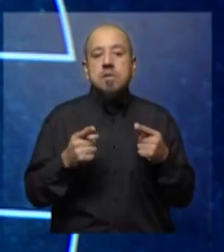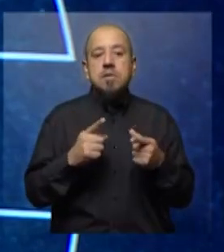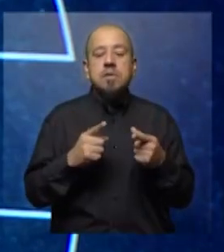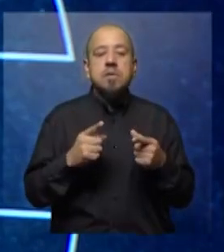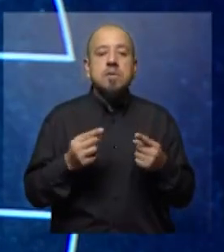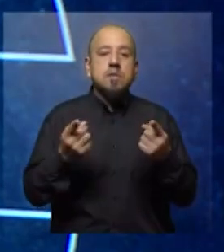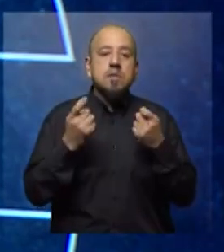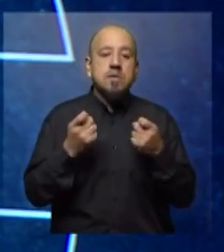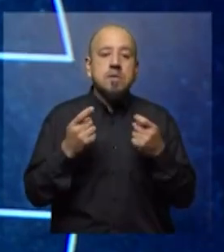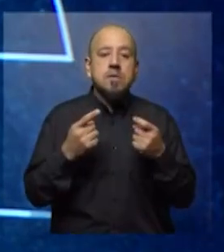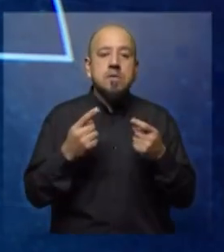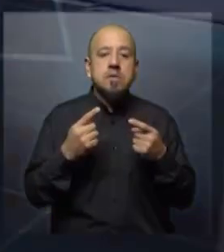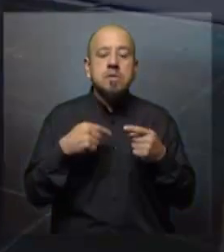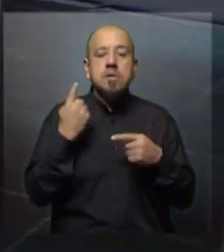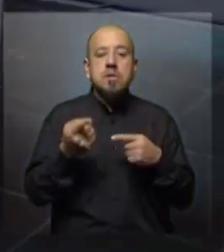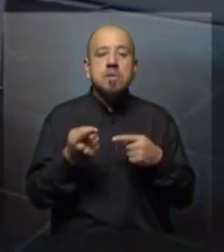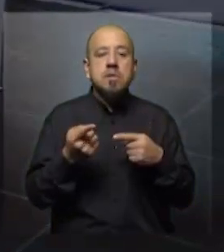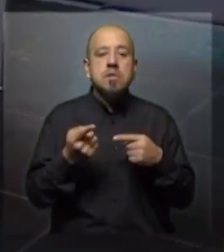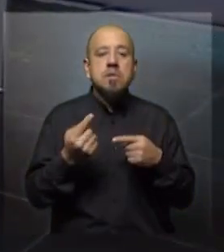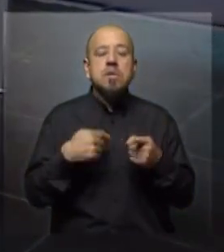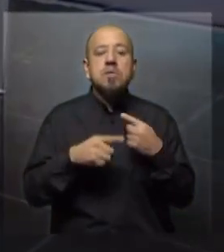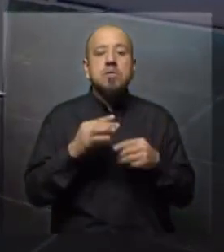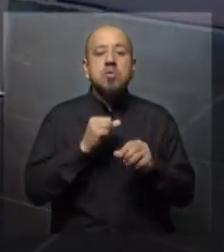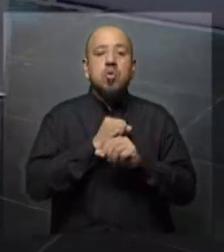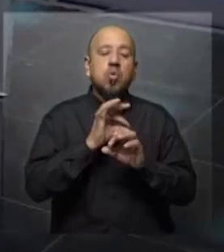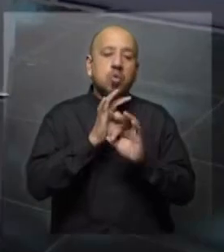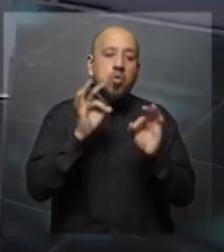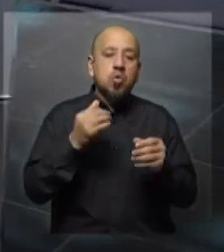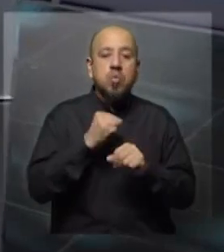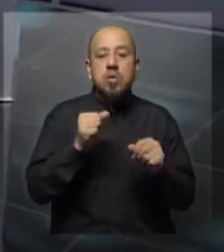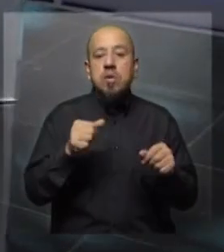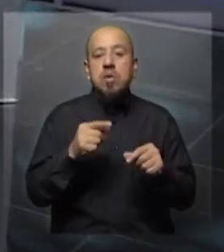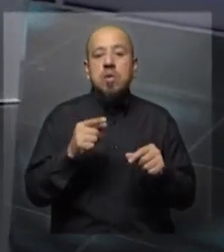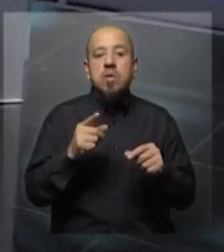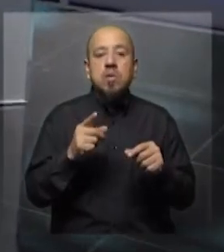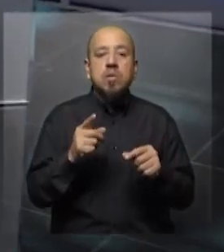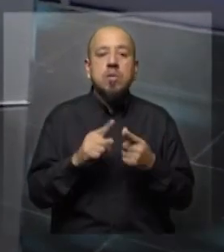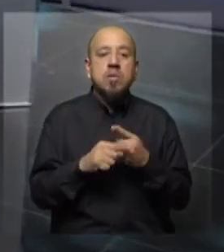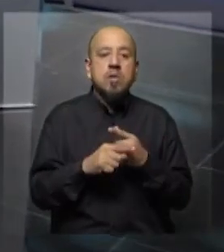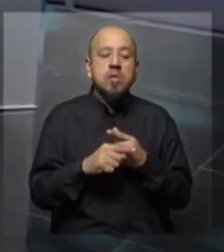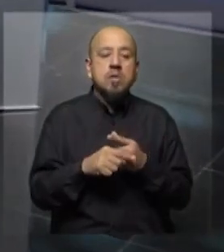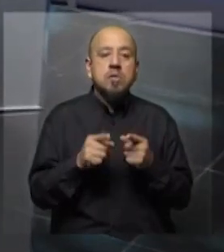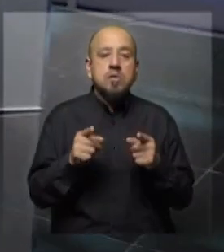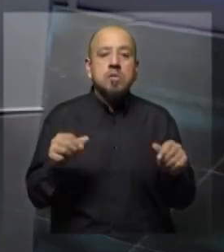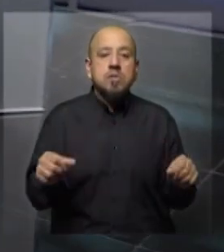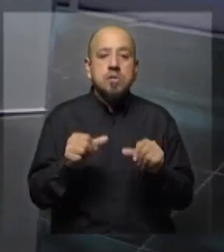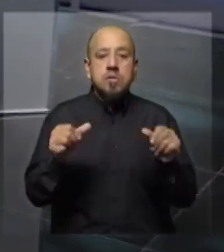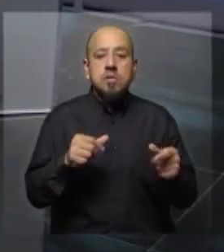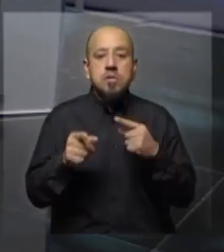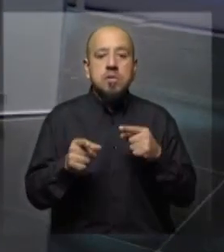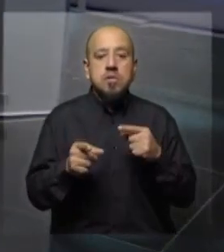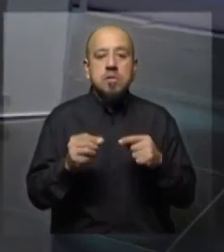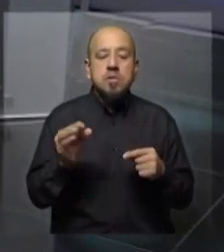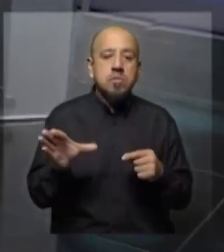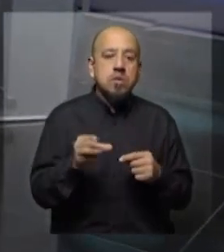necesito ingerir este otro tipo de alimento o lo puede convertir en un sistema y afirmar para todos los